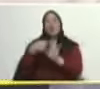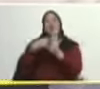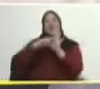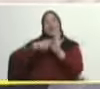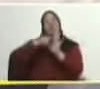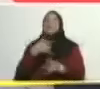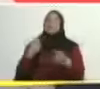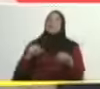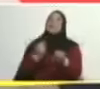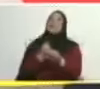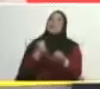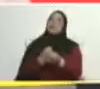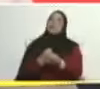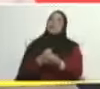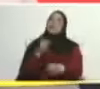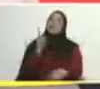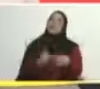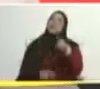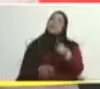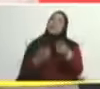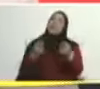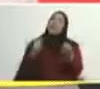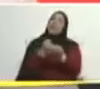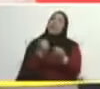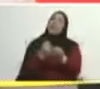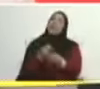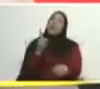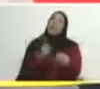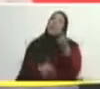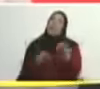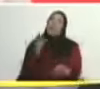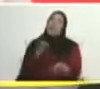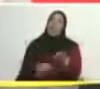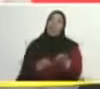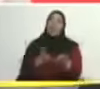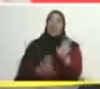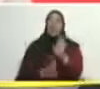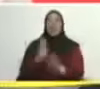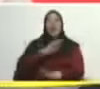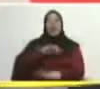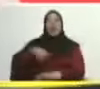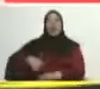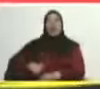pueblo y ha sido forzado a pagar injustamente un alto precio